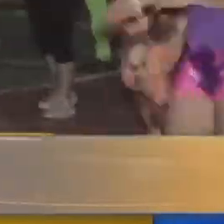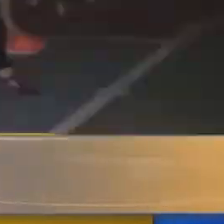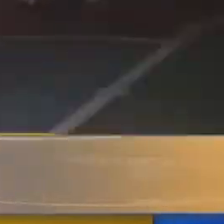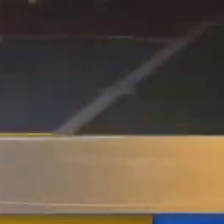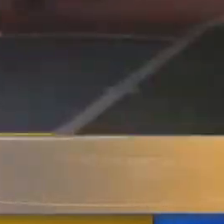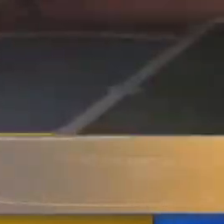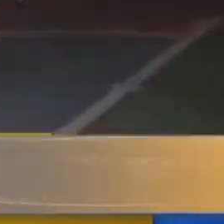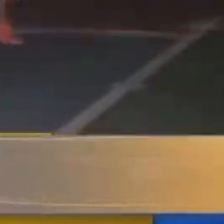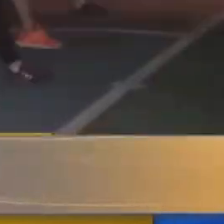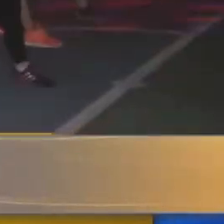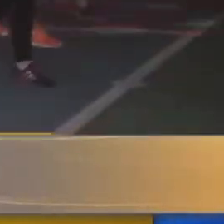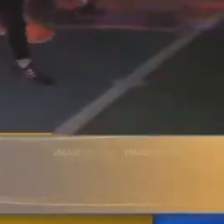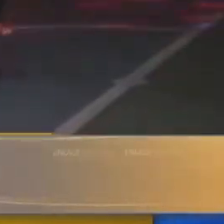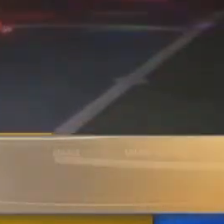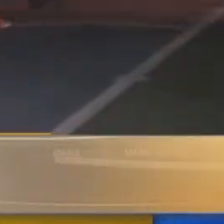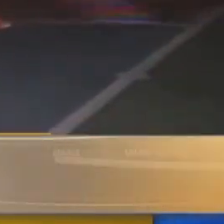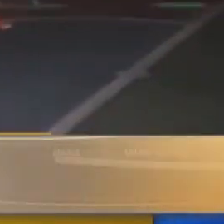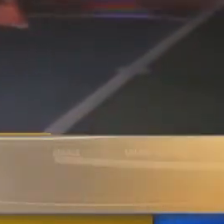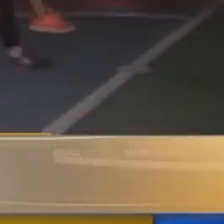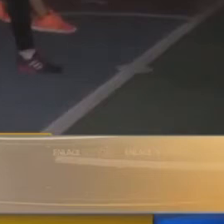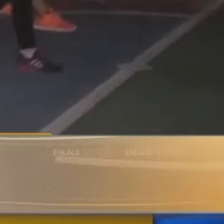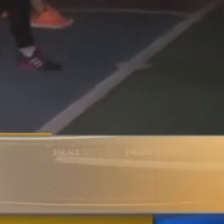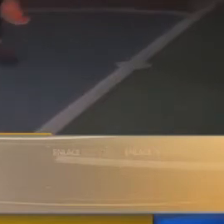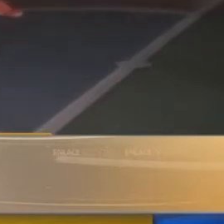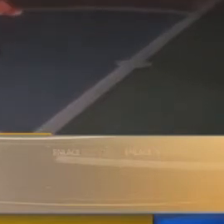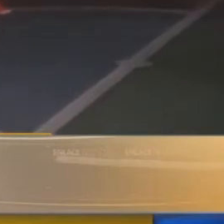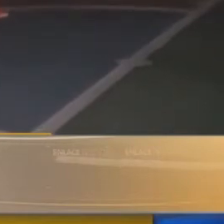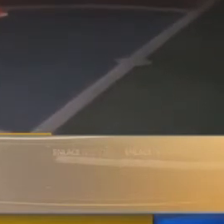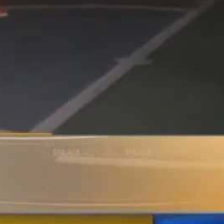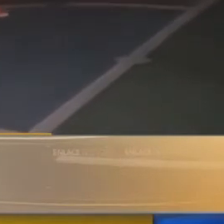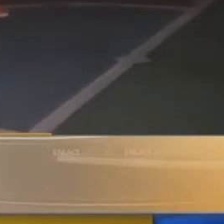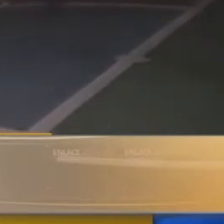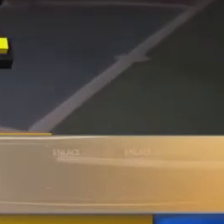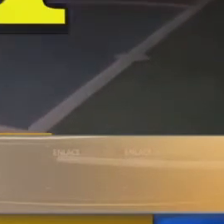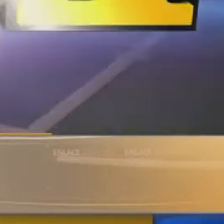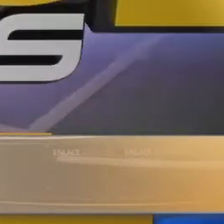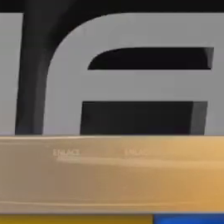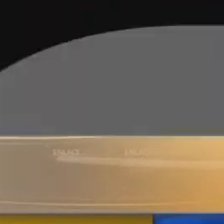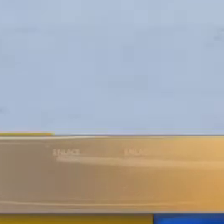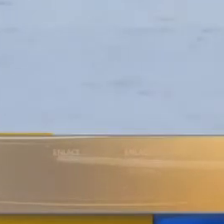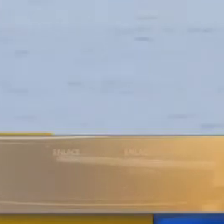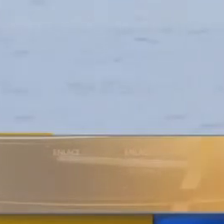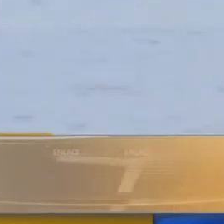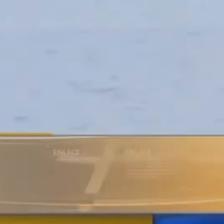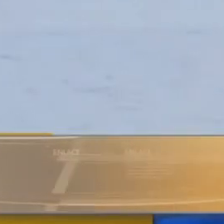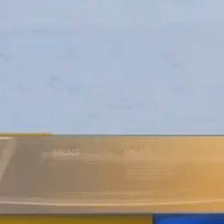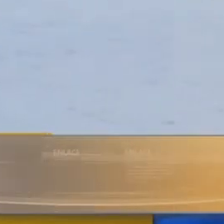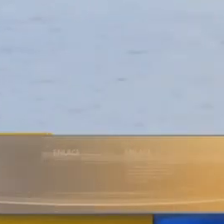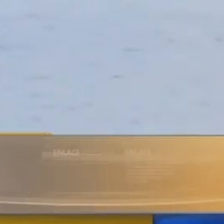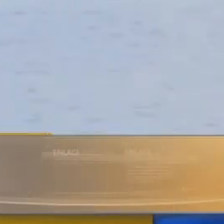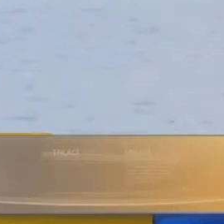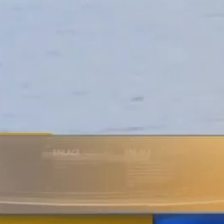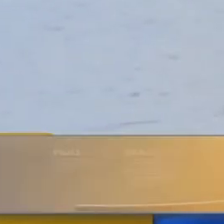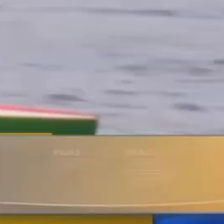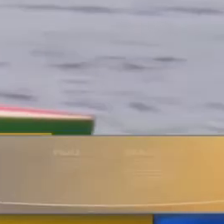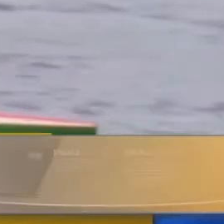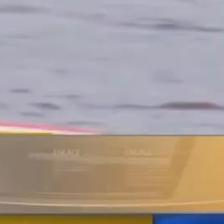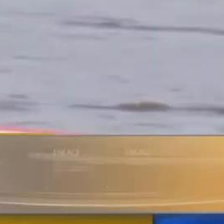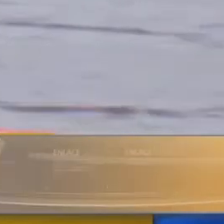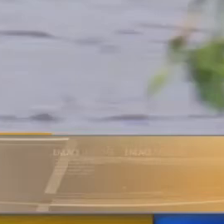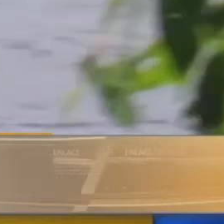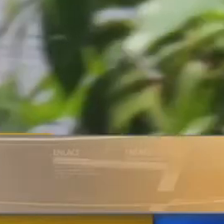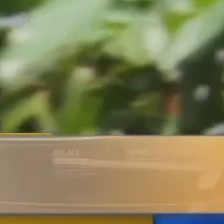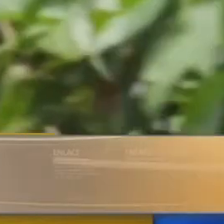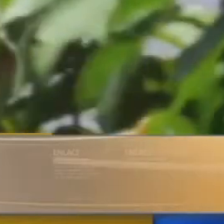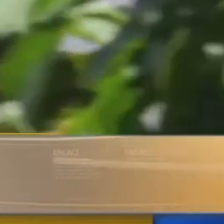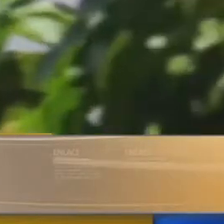Rumba Neón, así se denominó la maratón de aeróbicos adelantada en la polideportiva de ese sector. Selección Santander de Canotaje se prepara con miras